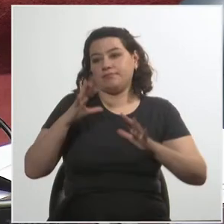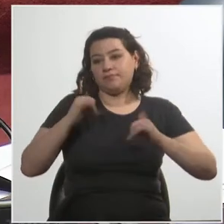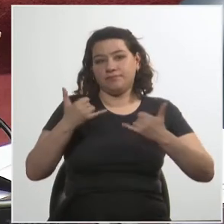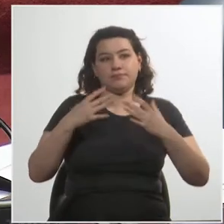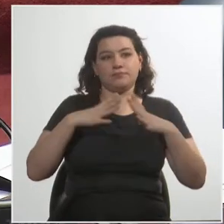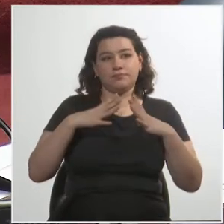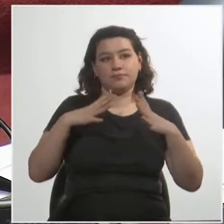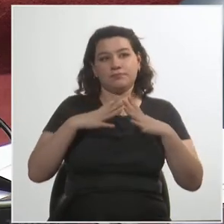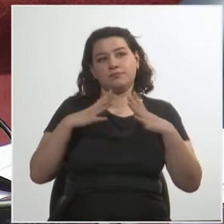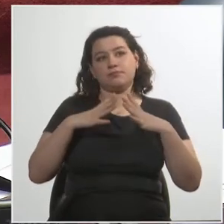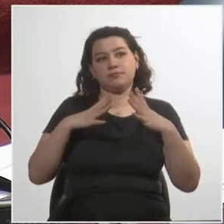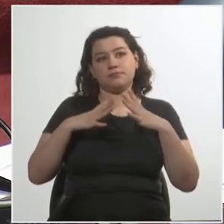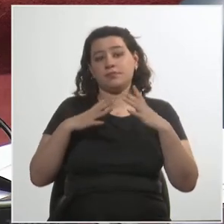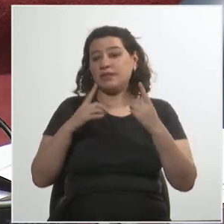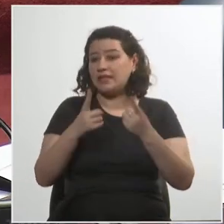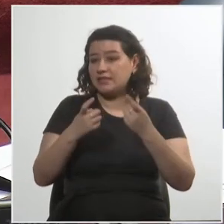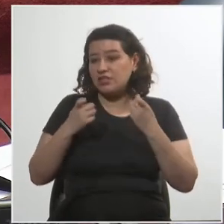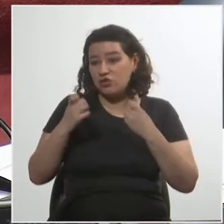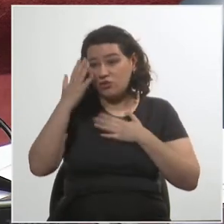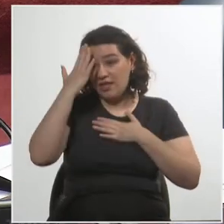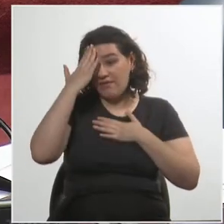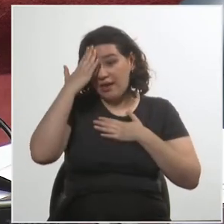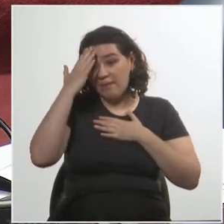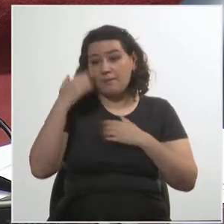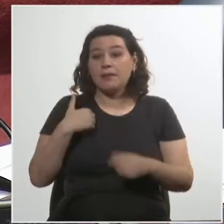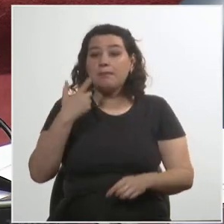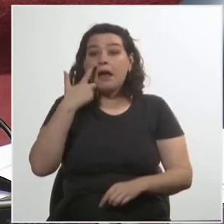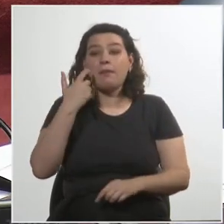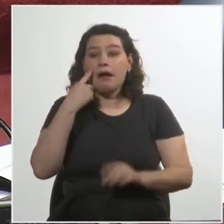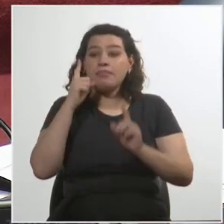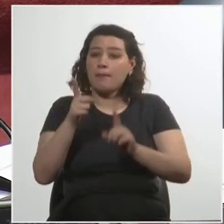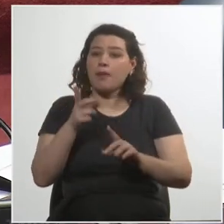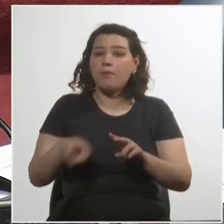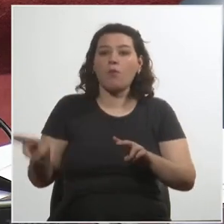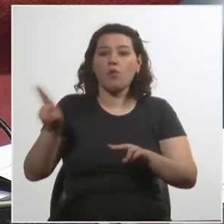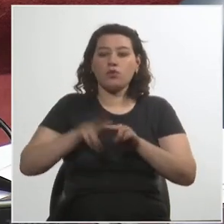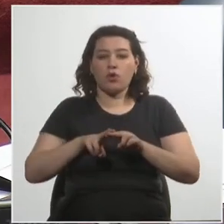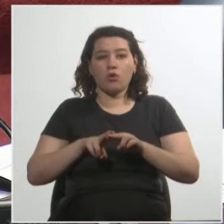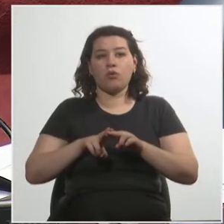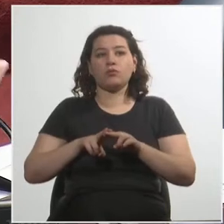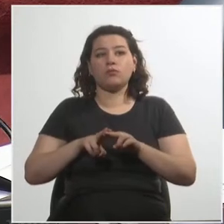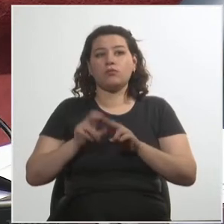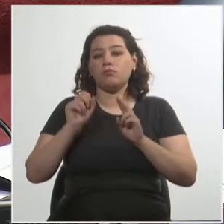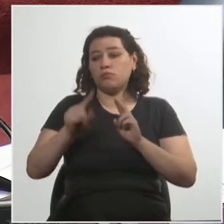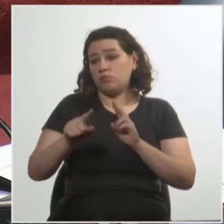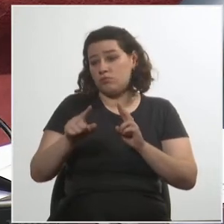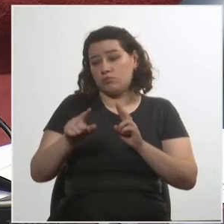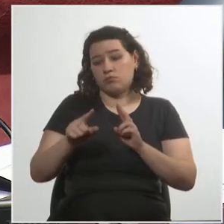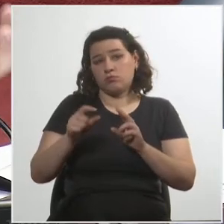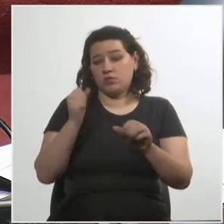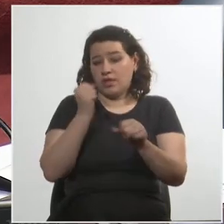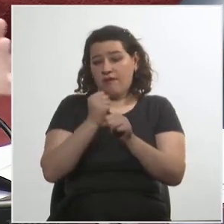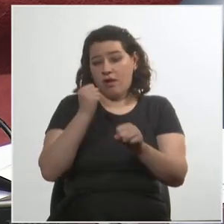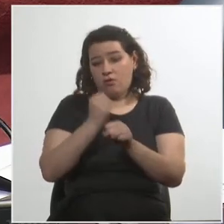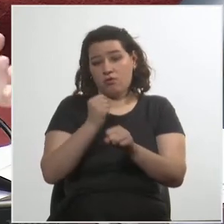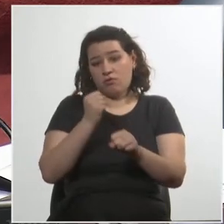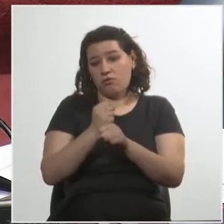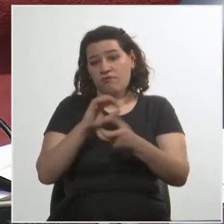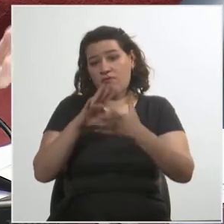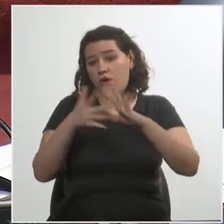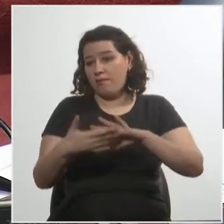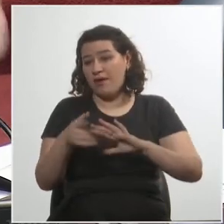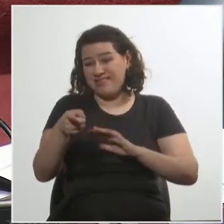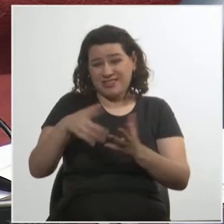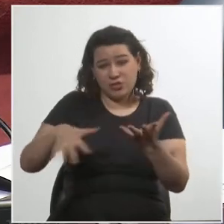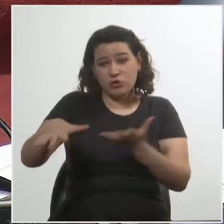Necesito que se sepa que mi padre murió en cumplimiento de su función por un acto de esa naturaleza